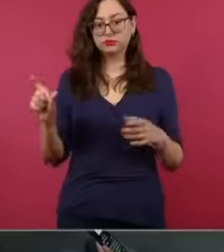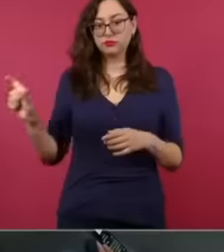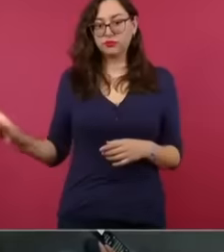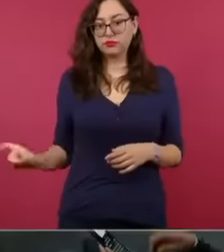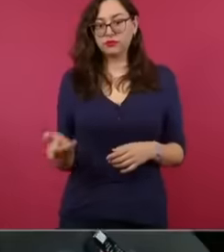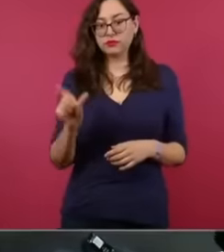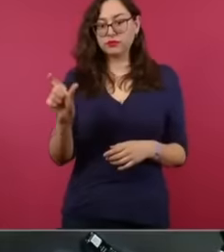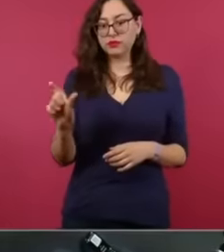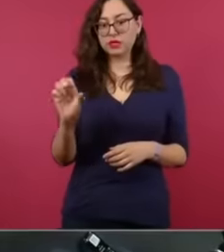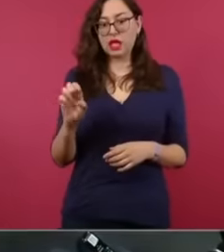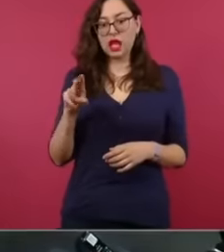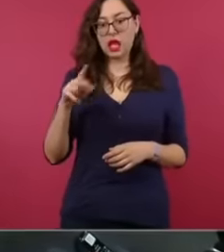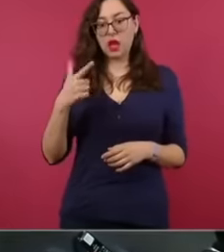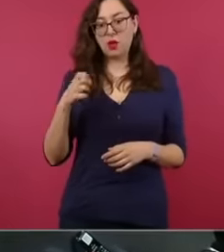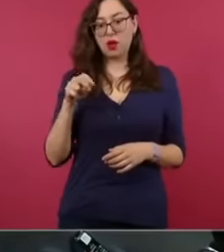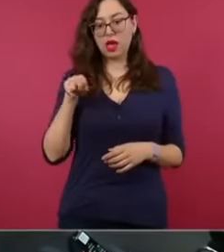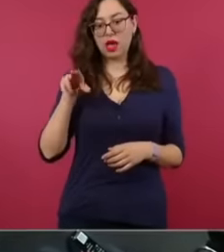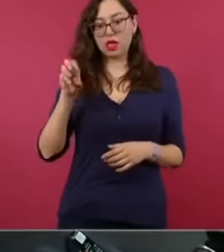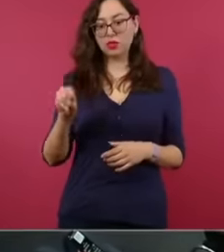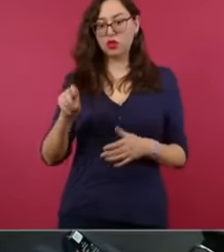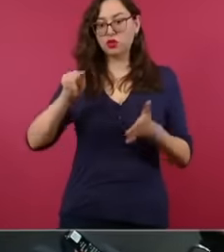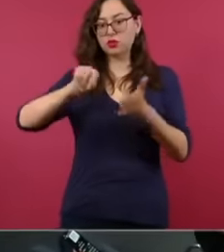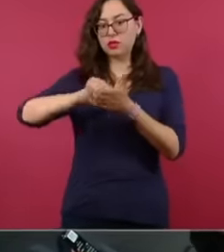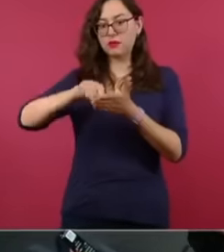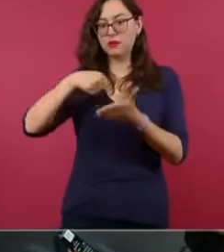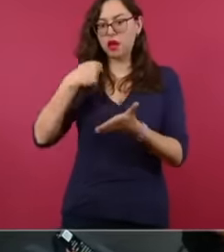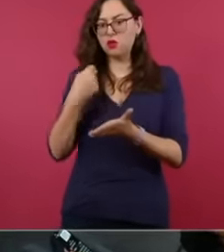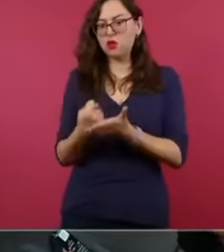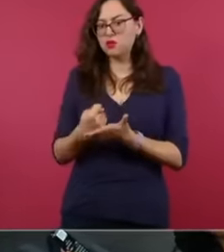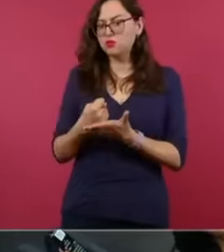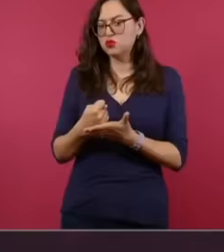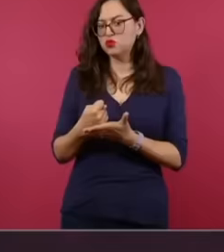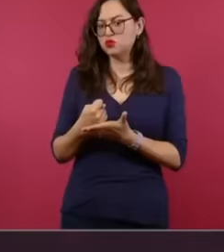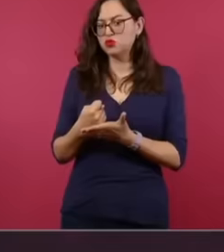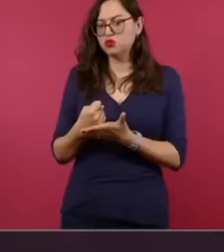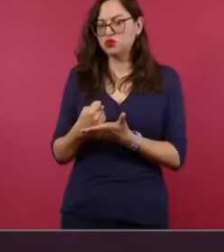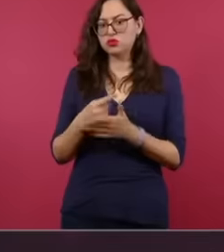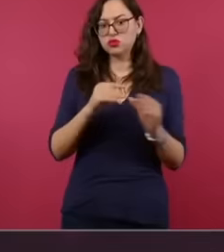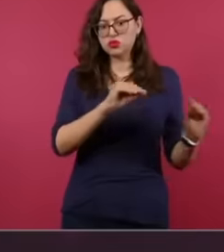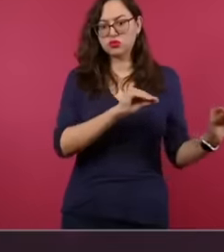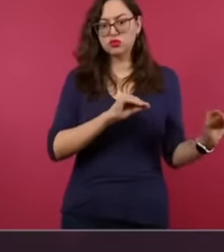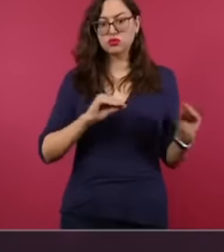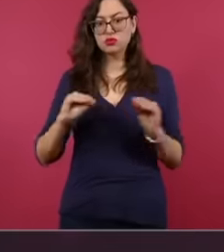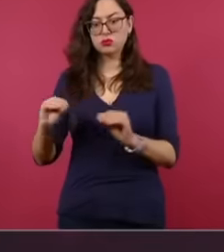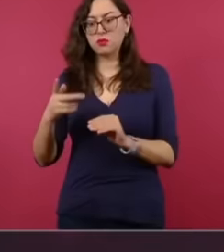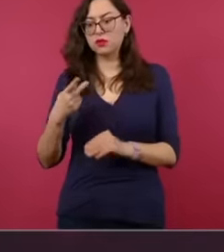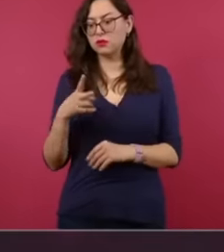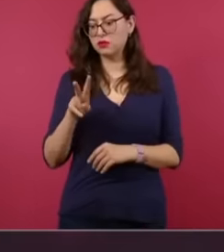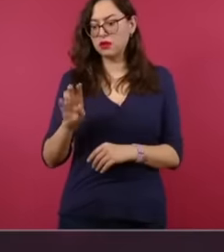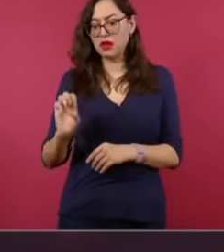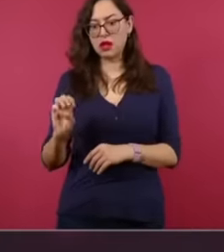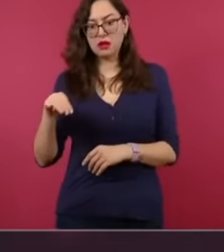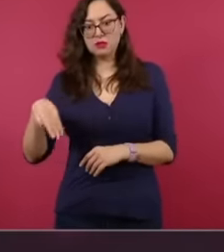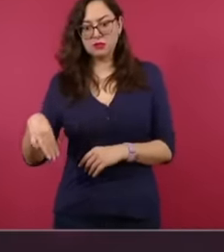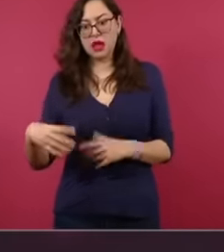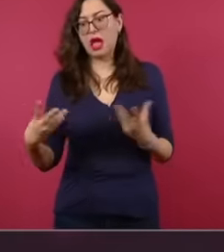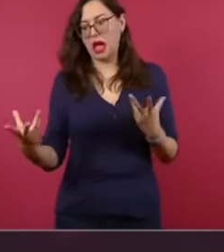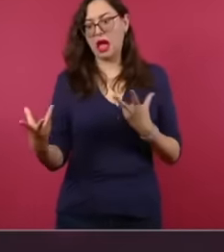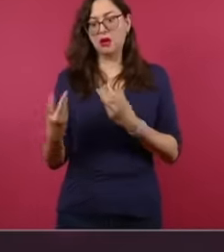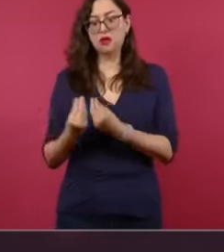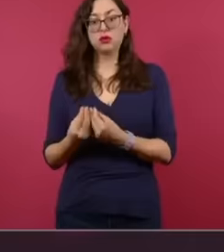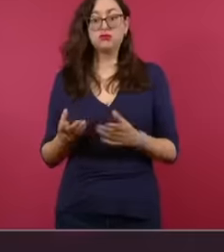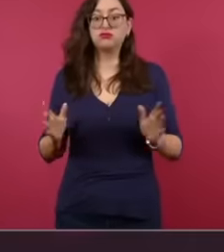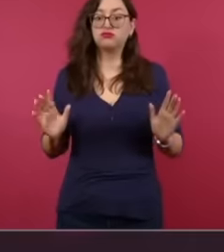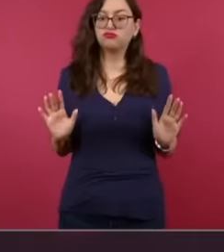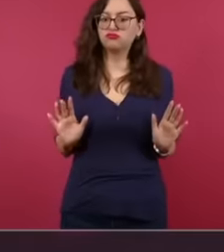No sé por qué. De Tamaulipas. Porque ya está en el verde, porque ya está. No me voy a meter en eso, porque ya está. Ya sabes. Pues pero